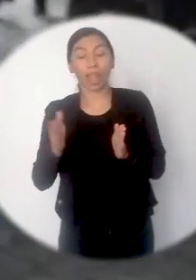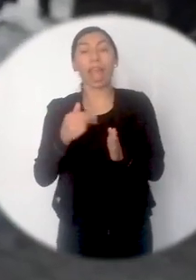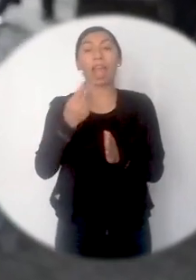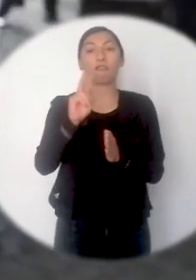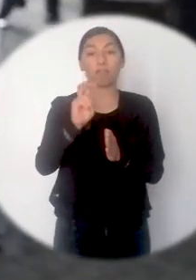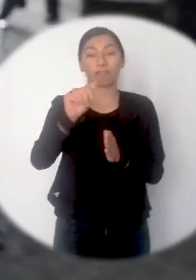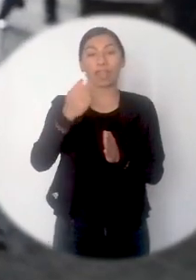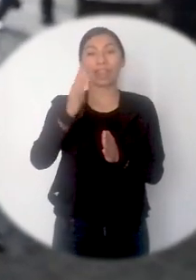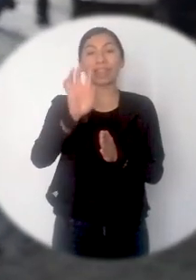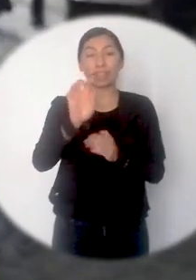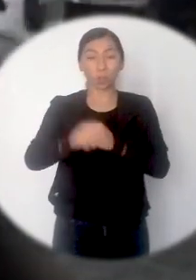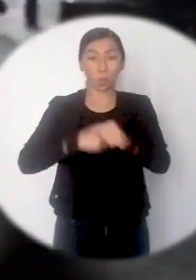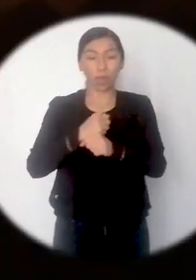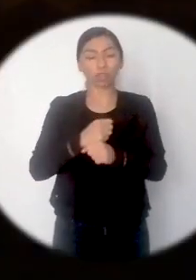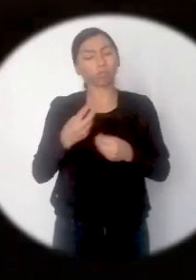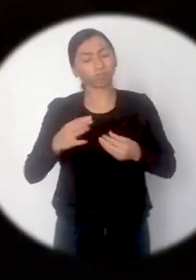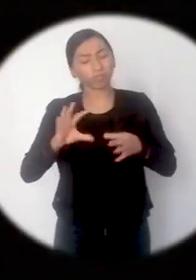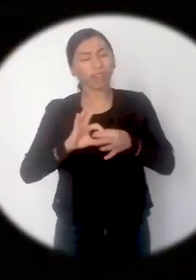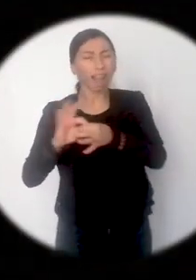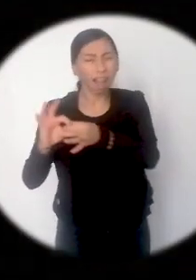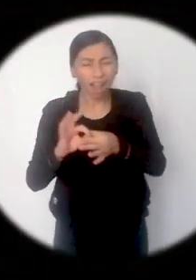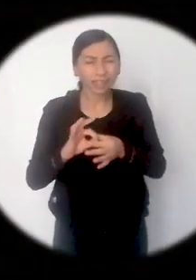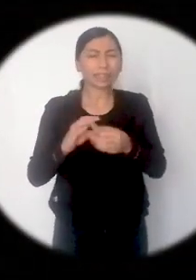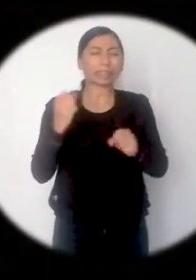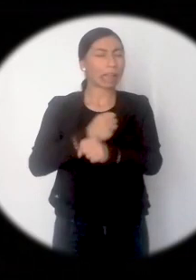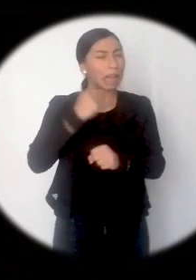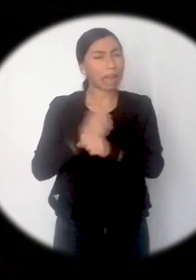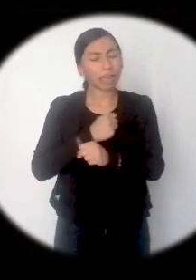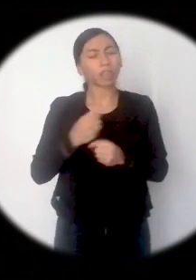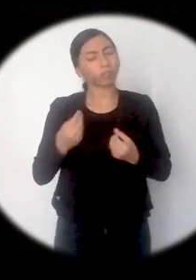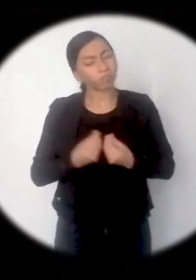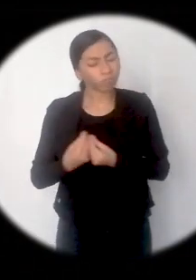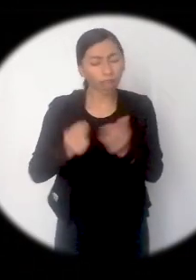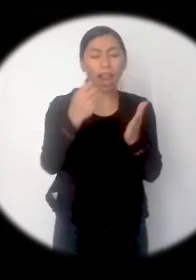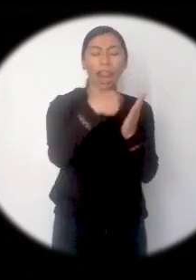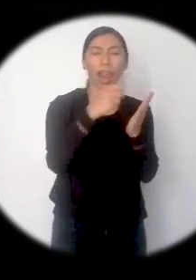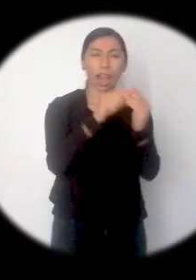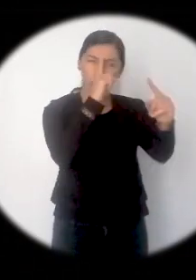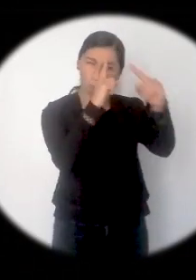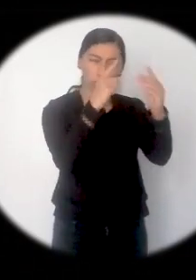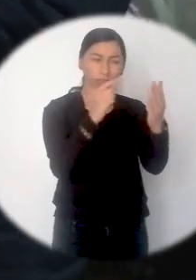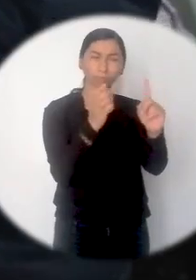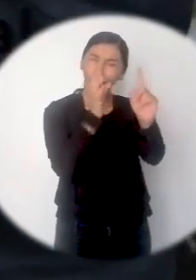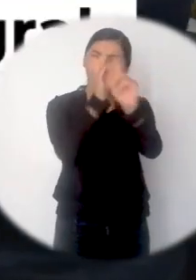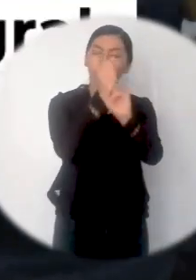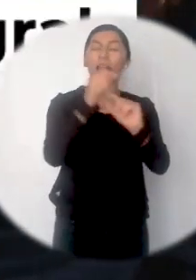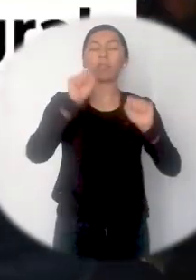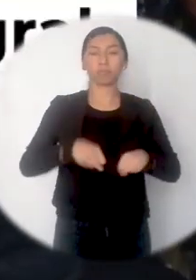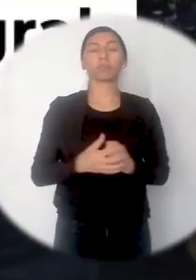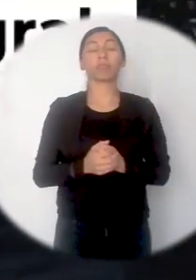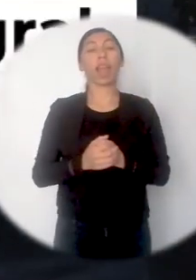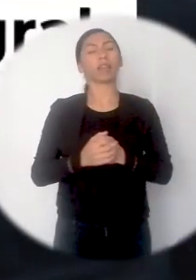vigencia 2019 trabajó de la mano de las comunidades y las entidades del Gobierno Nacional para el cumplimiento de sus metas.